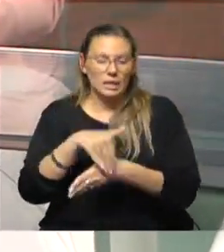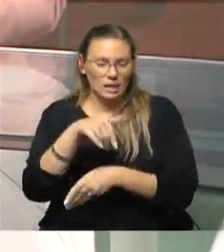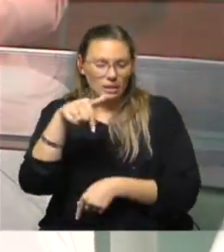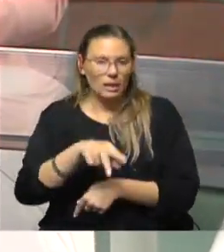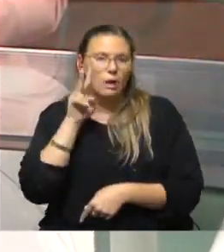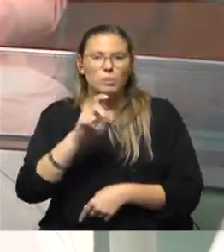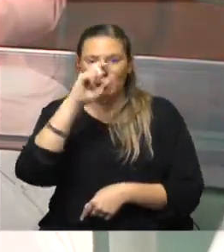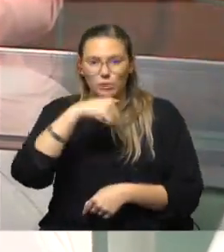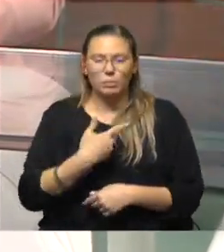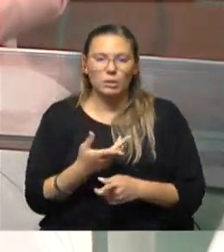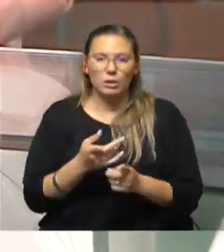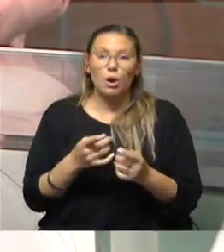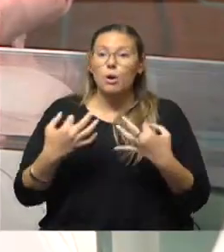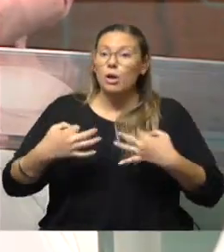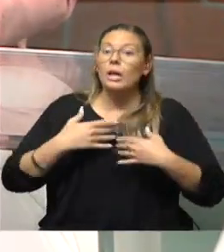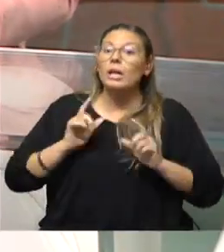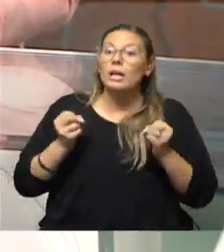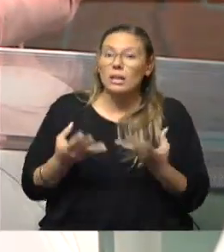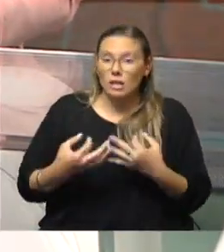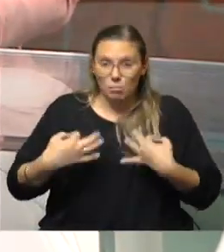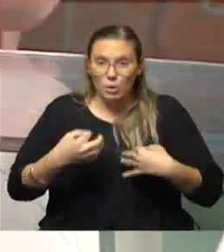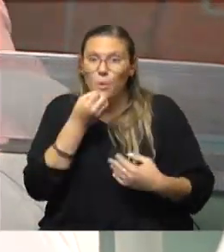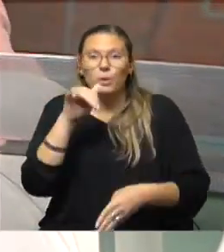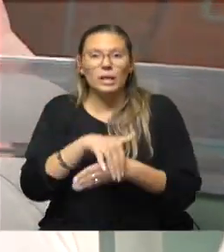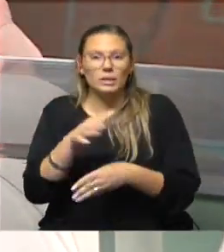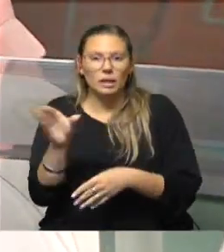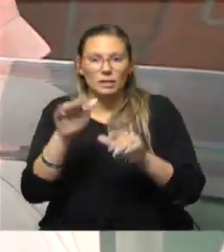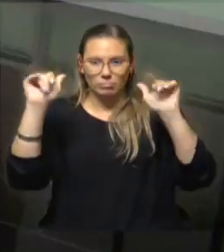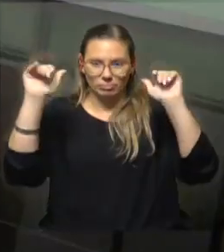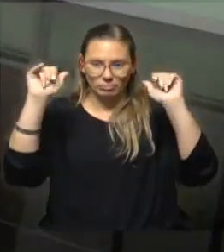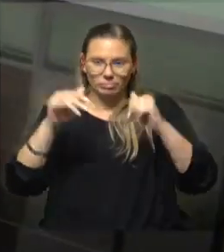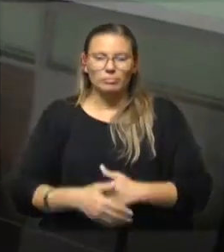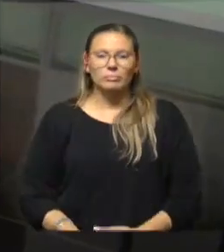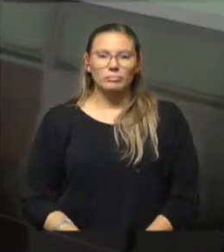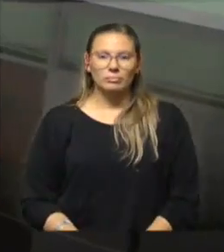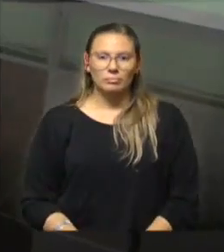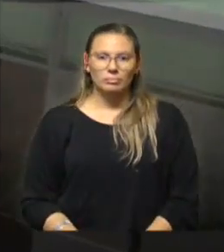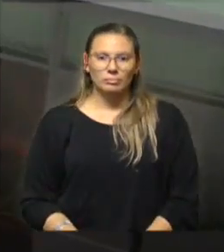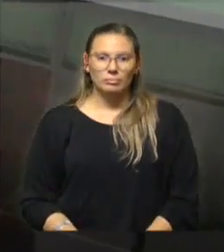mira Montevideo. ¿Cómo pasaste? Divino. Vamos arriba. Muy buenas tardes para todos. Nos vemos mañana. Chau, chau.